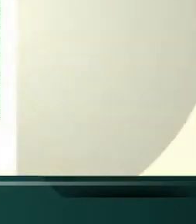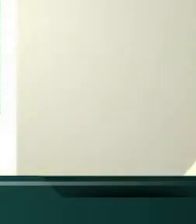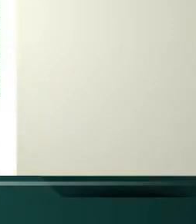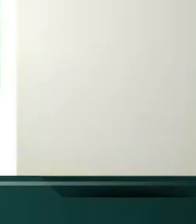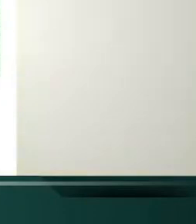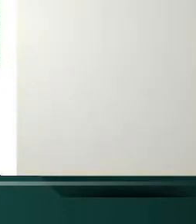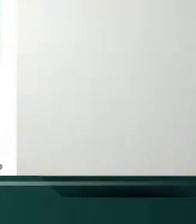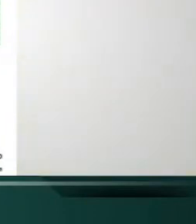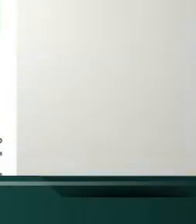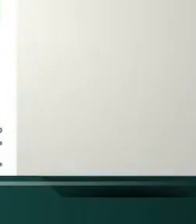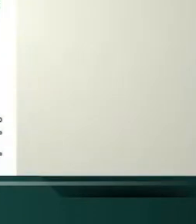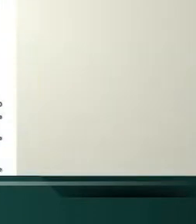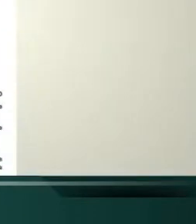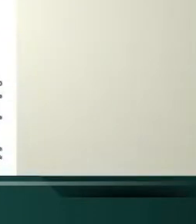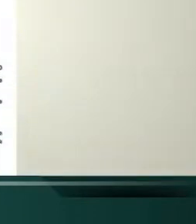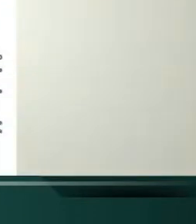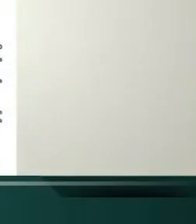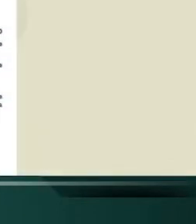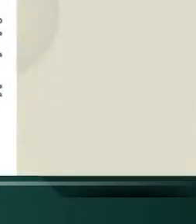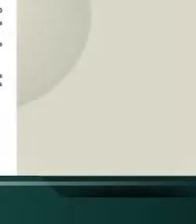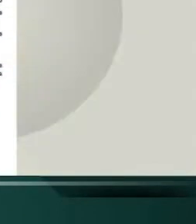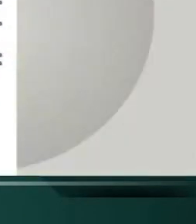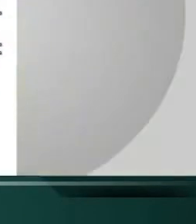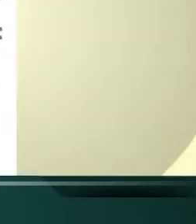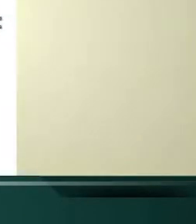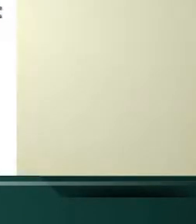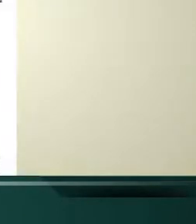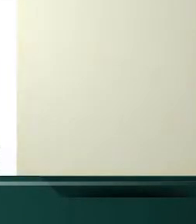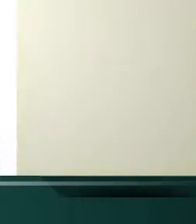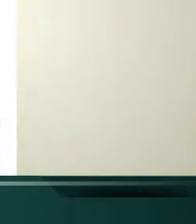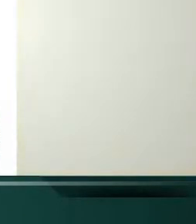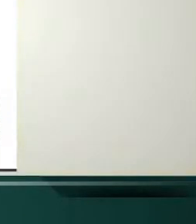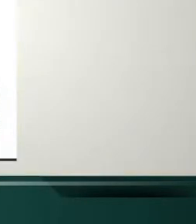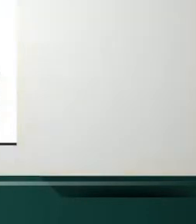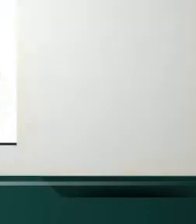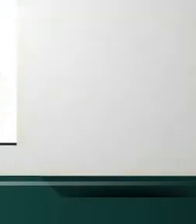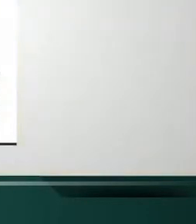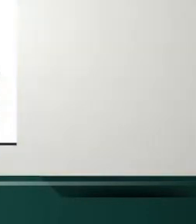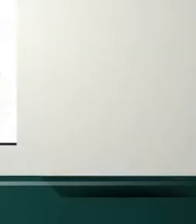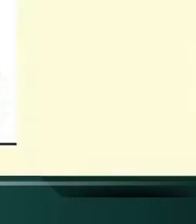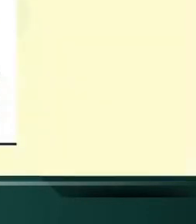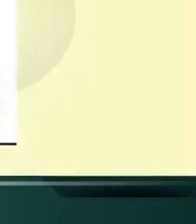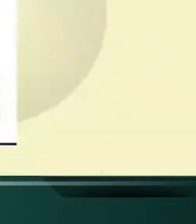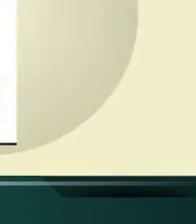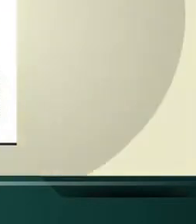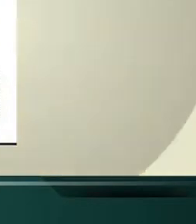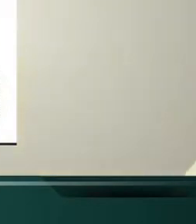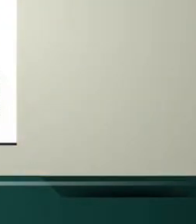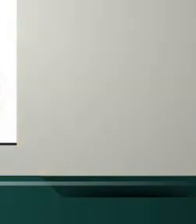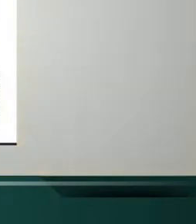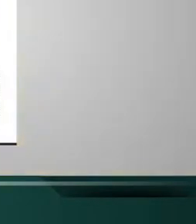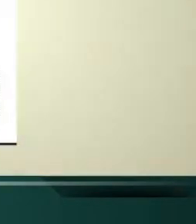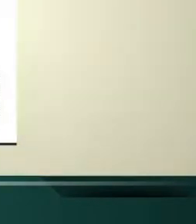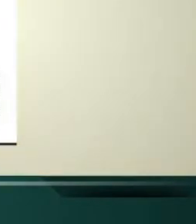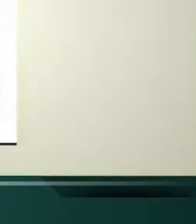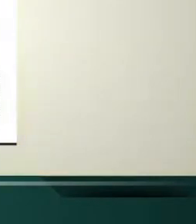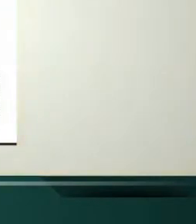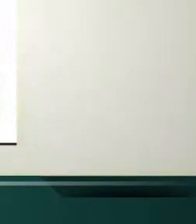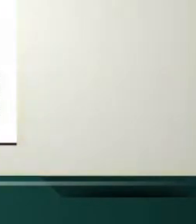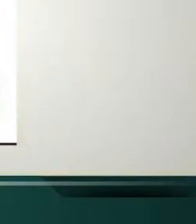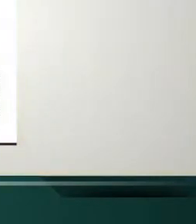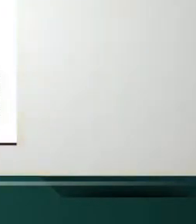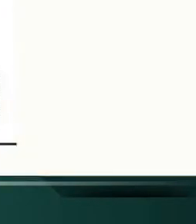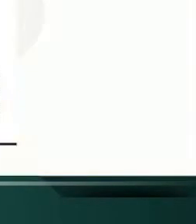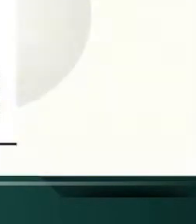Muy importante, asegúrate de tener a la mano tu CURP, la puedes encontrar en tu credencial del INE o en algún